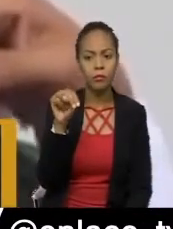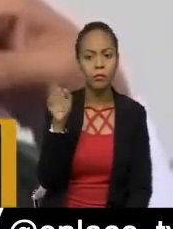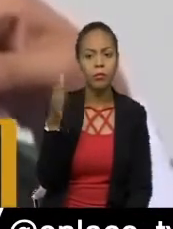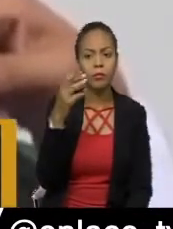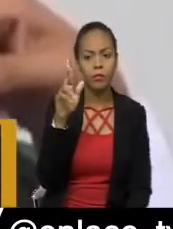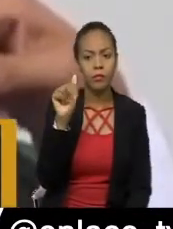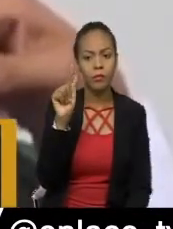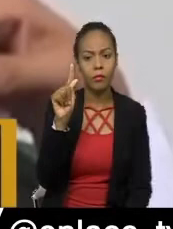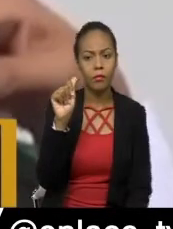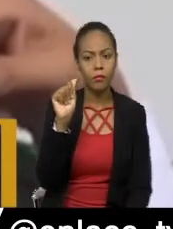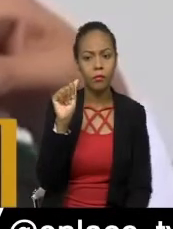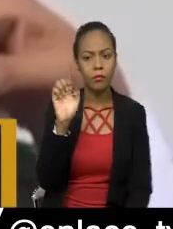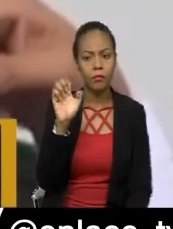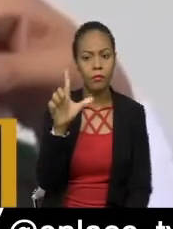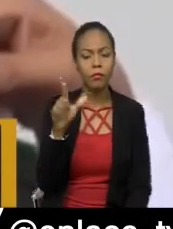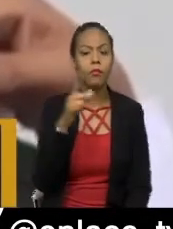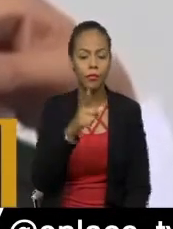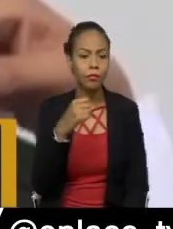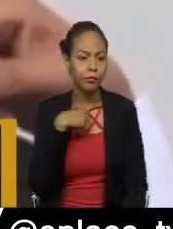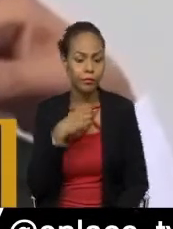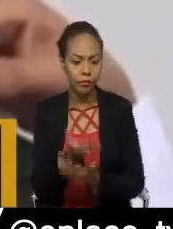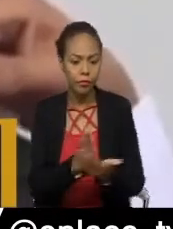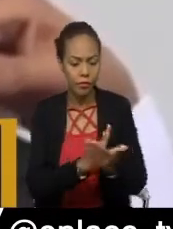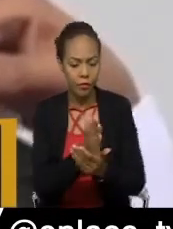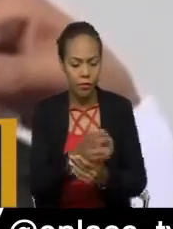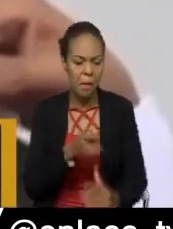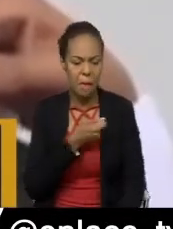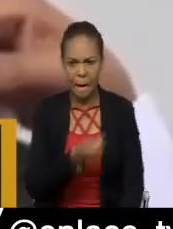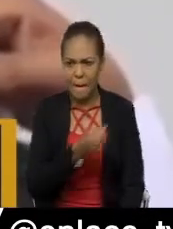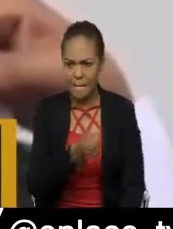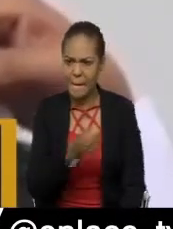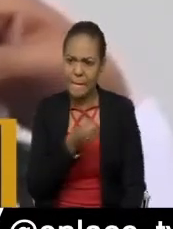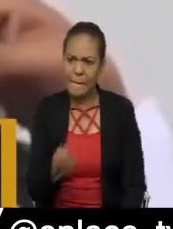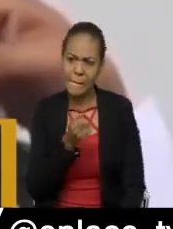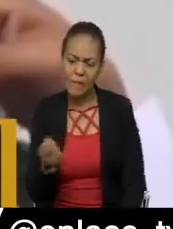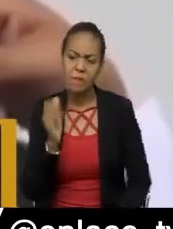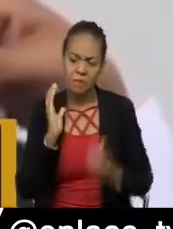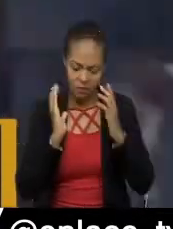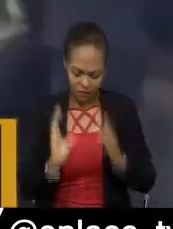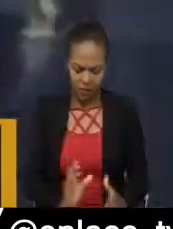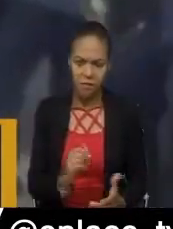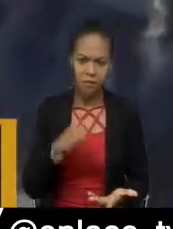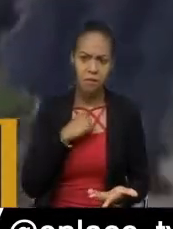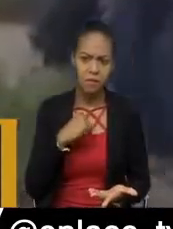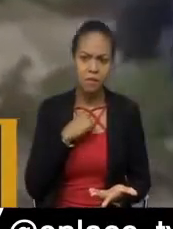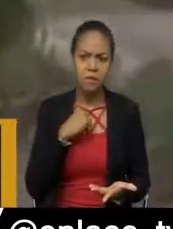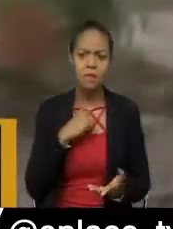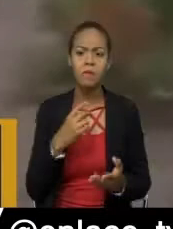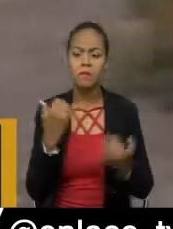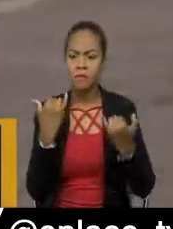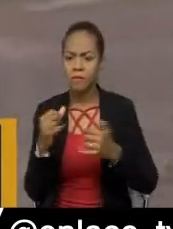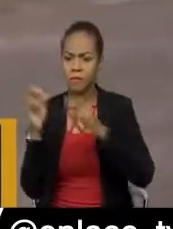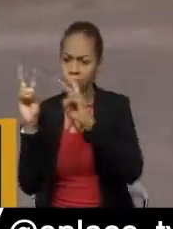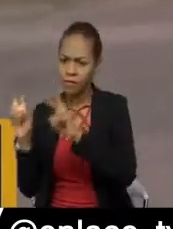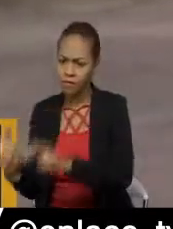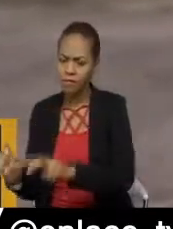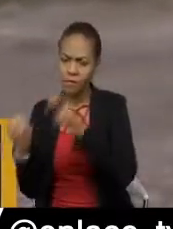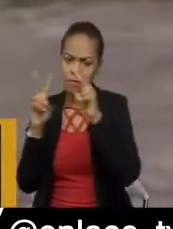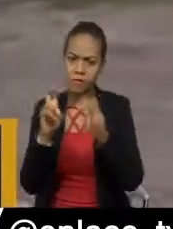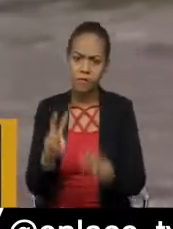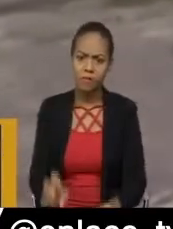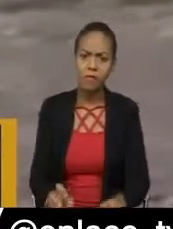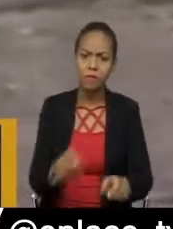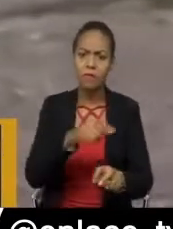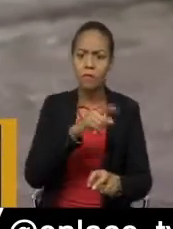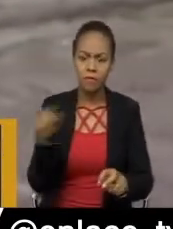presenta unas heridas de arma blanca en su cuerpo y vuelvo y repito, es objeto de investigación a través de nuestro grupo